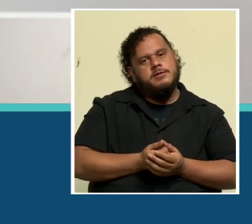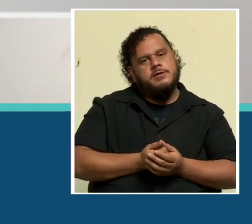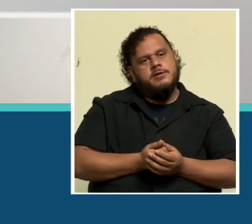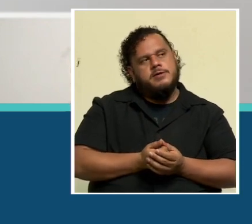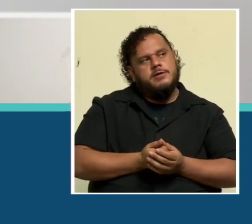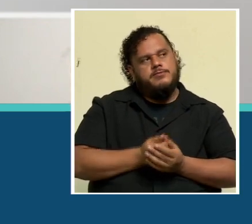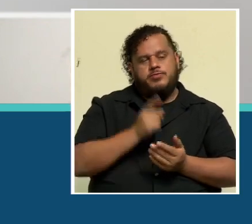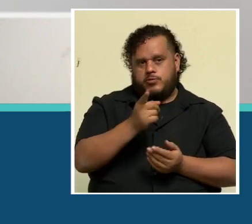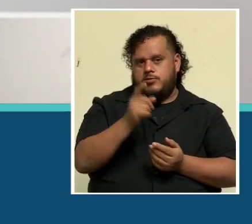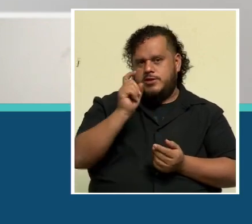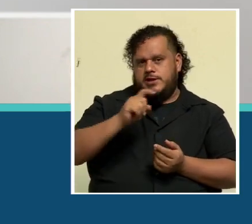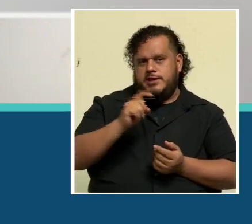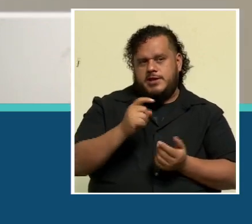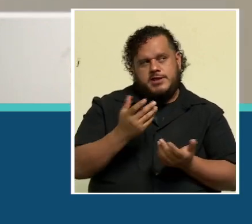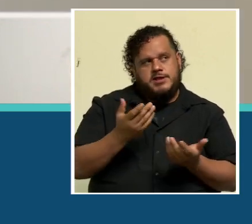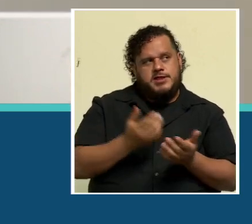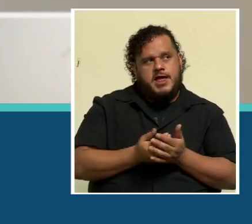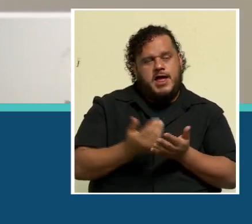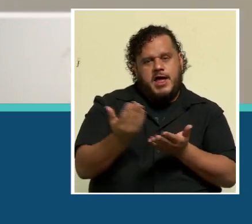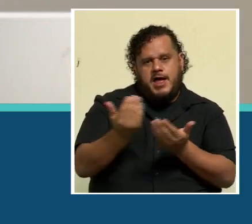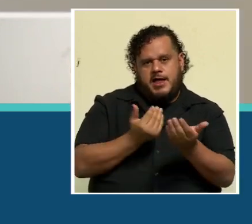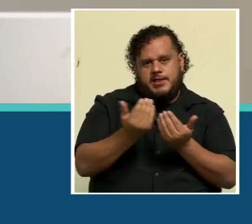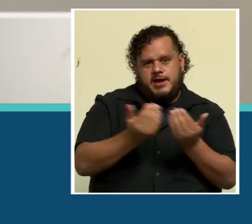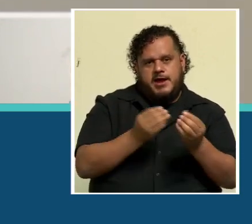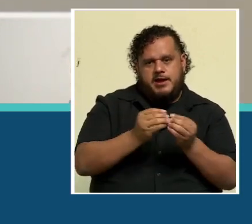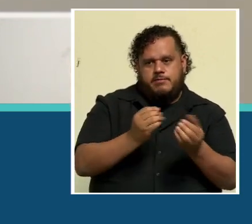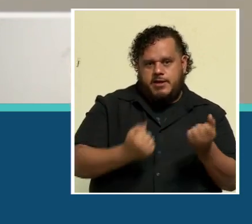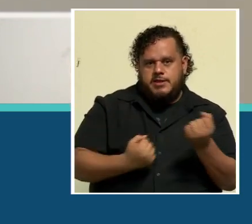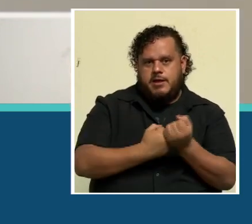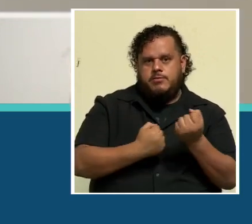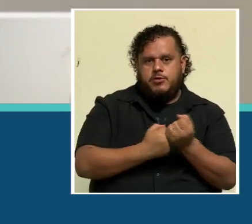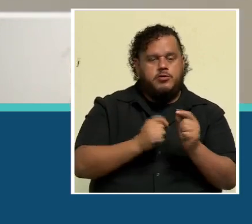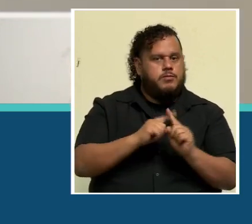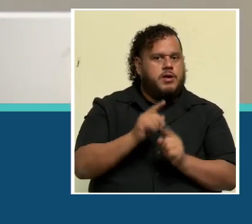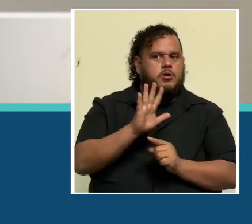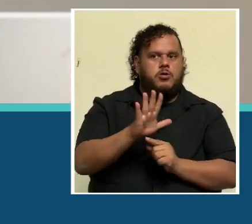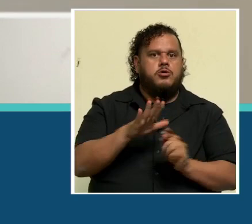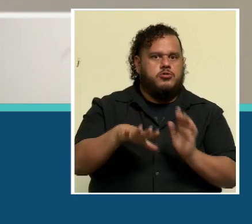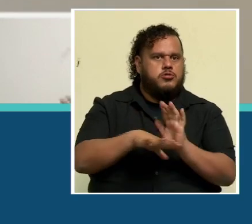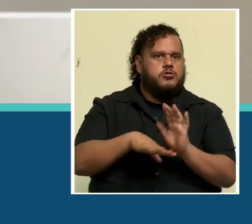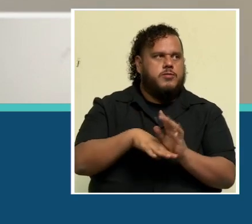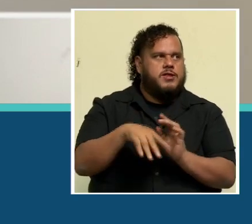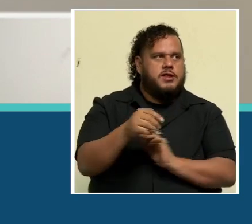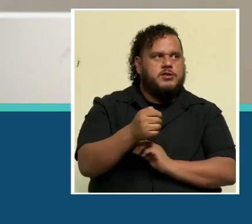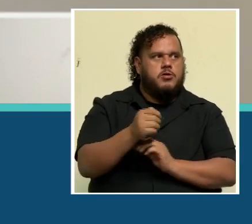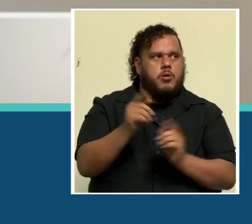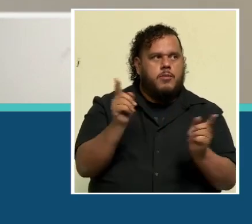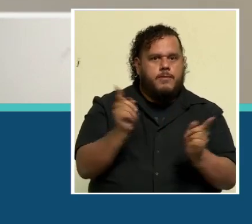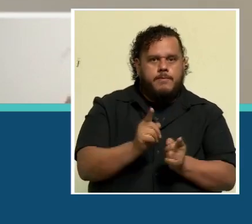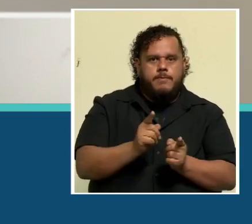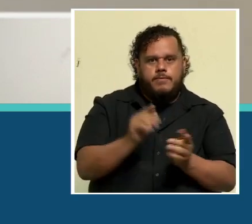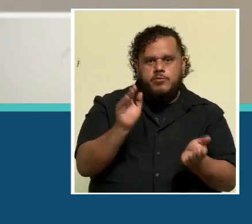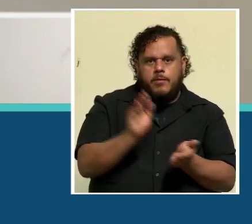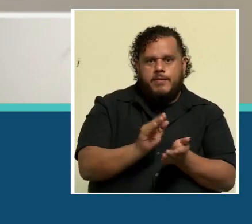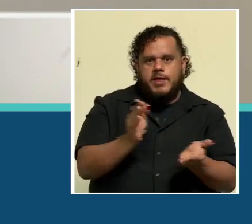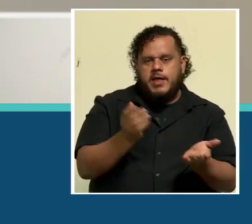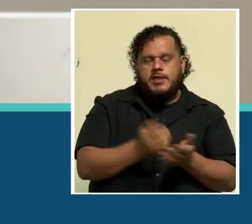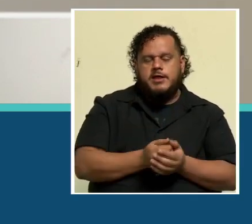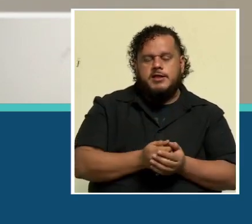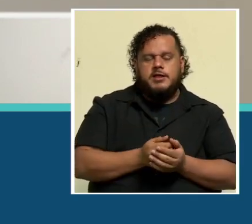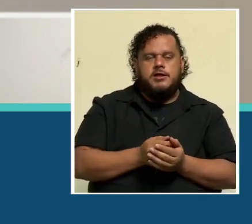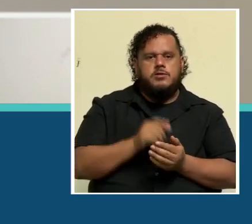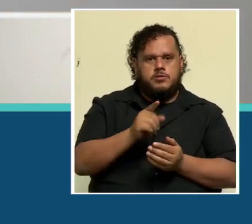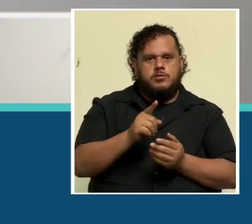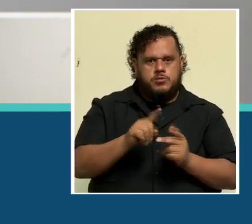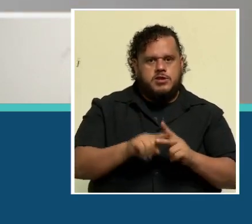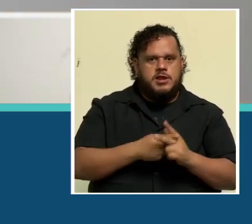usted necesita atraer más apoyo, pero sus bases son pequeñas con las que usted arranca la campaña o durante